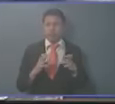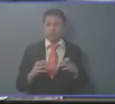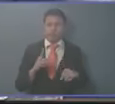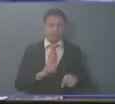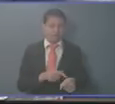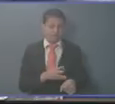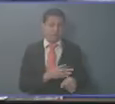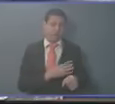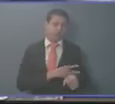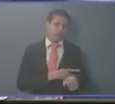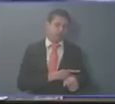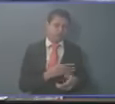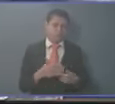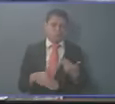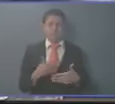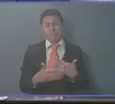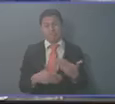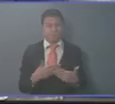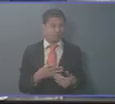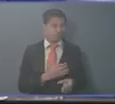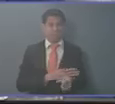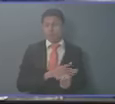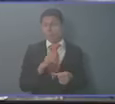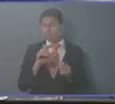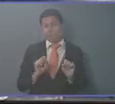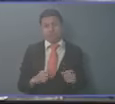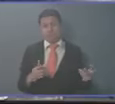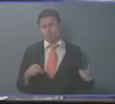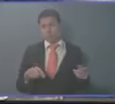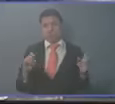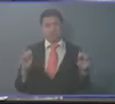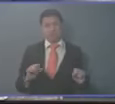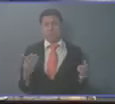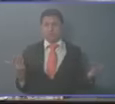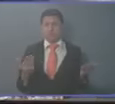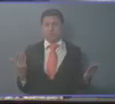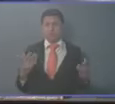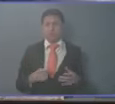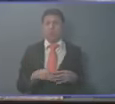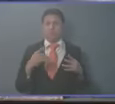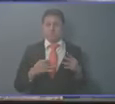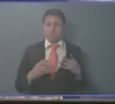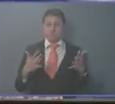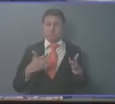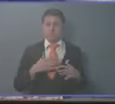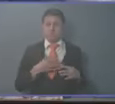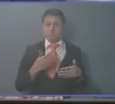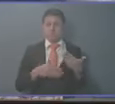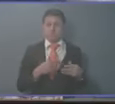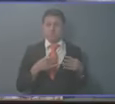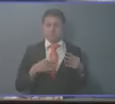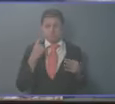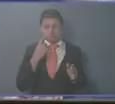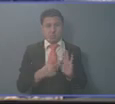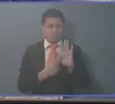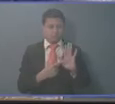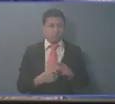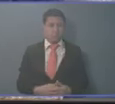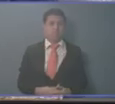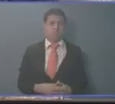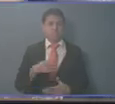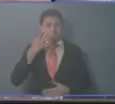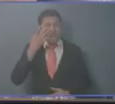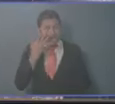atrasar o quererla entorpecer. Y eso no puede ser, colega. La ley ya tiene las herramientas que se han señalado.